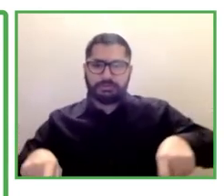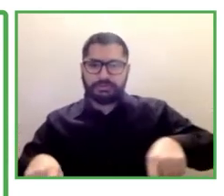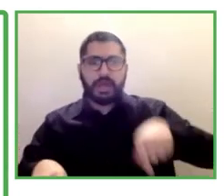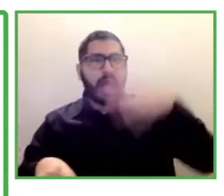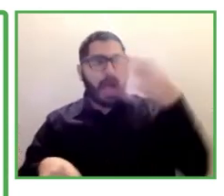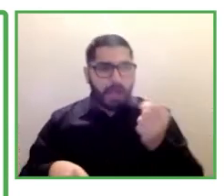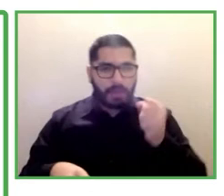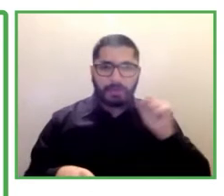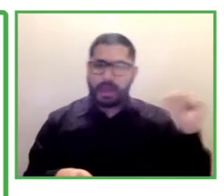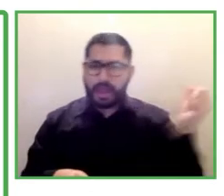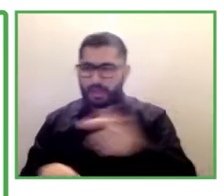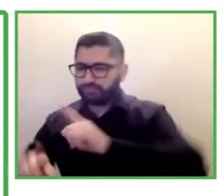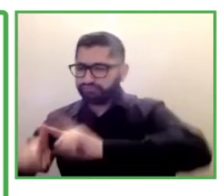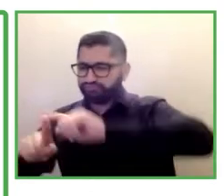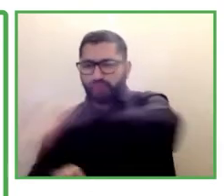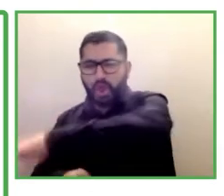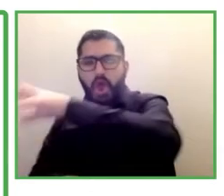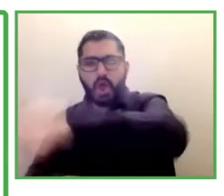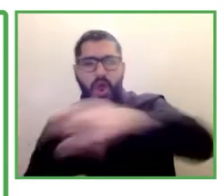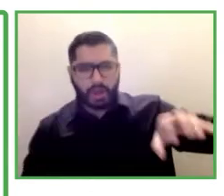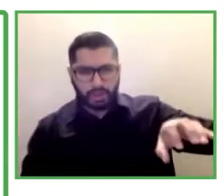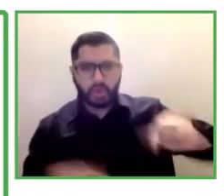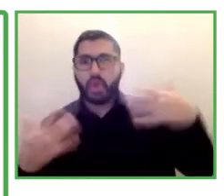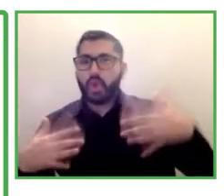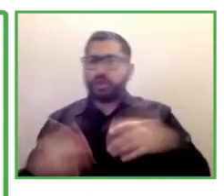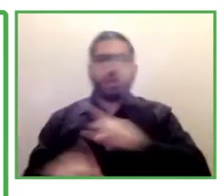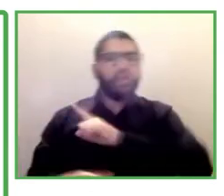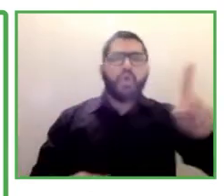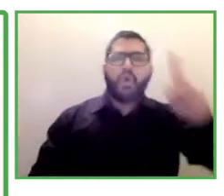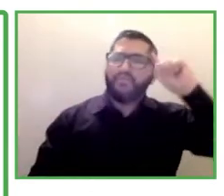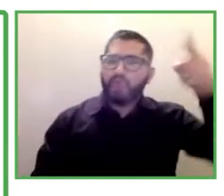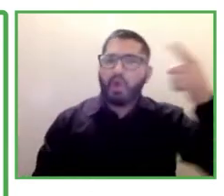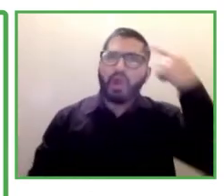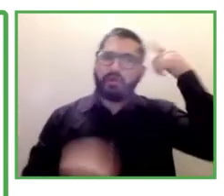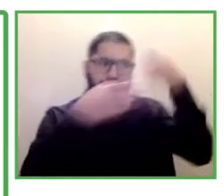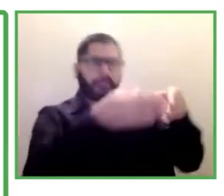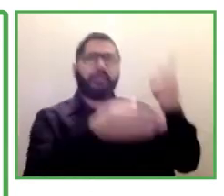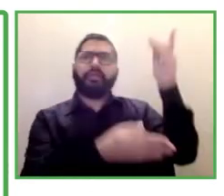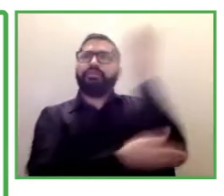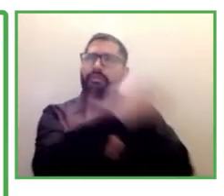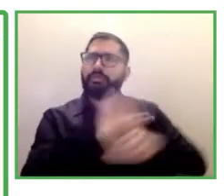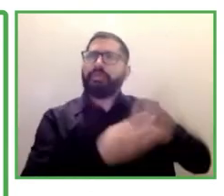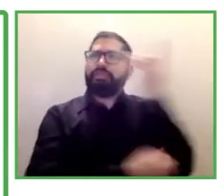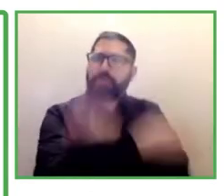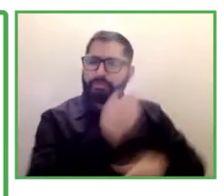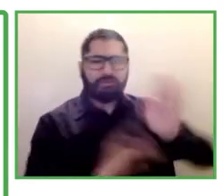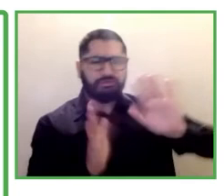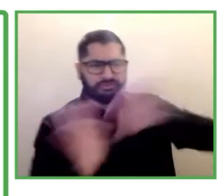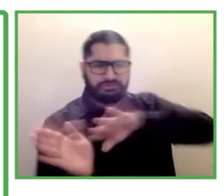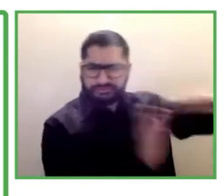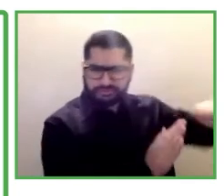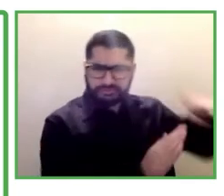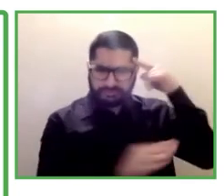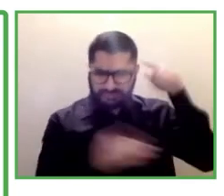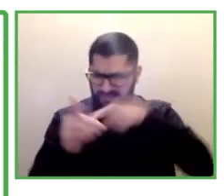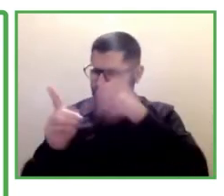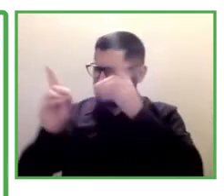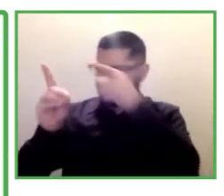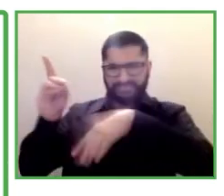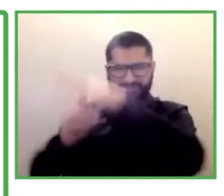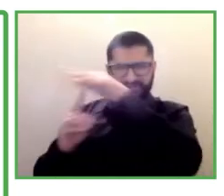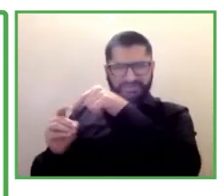No las discapacidades, sino que la necesidad. Y estamos viendo que estas necesidades se están cumpliendo. Otra